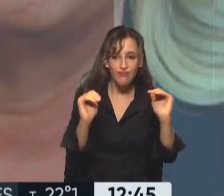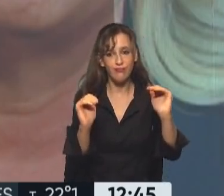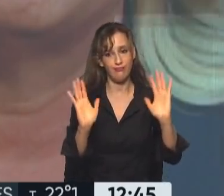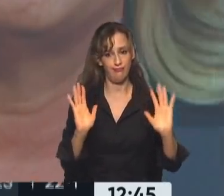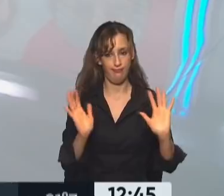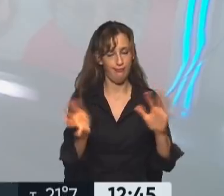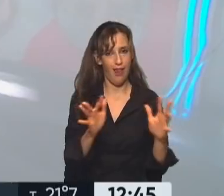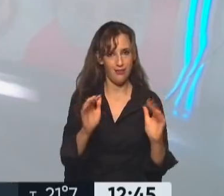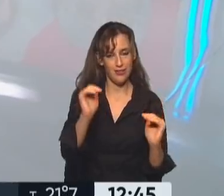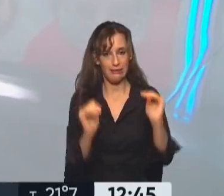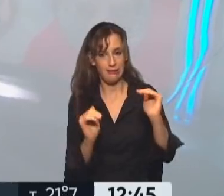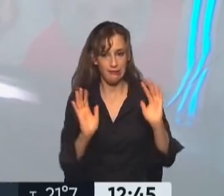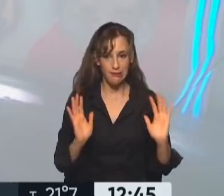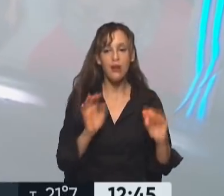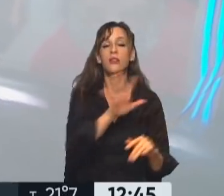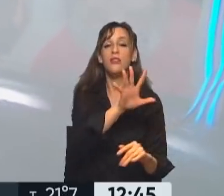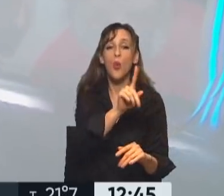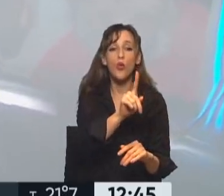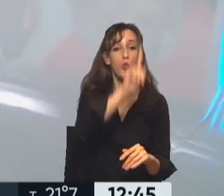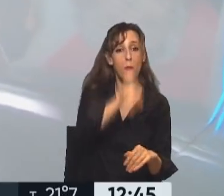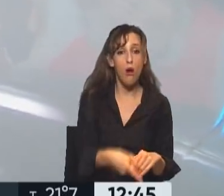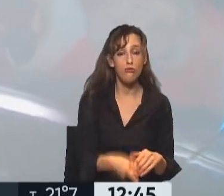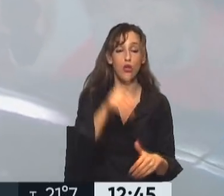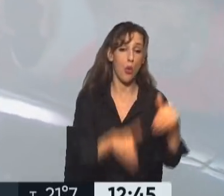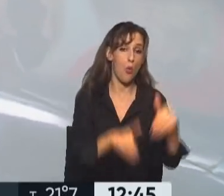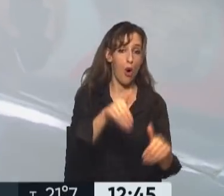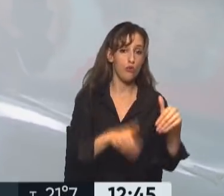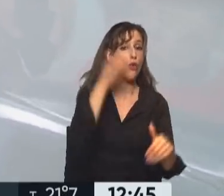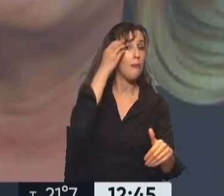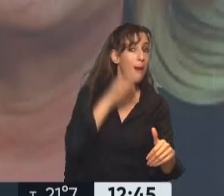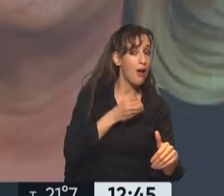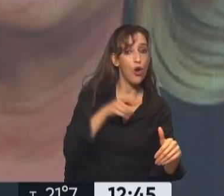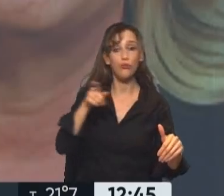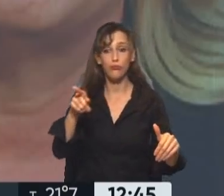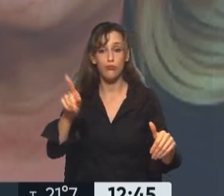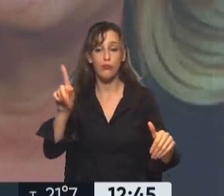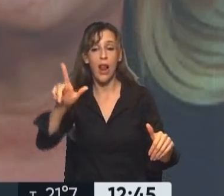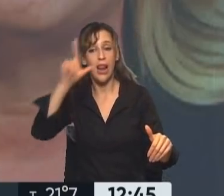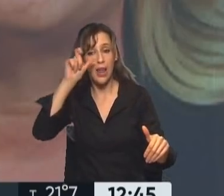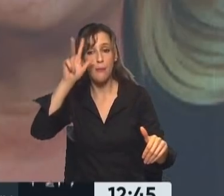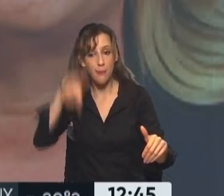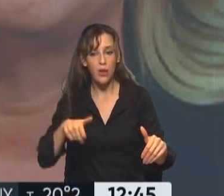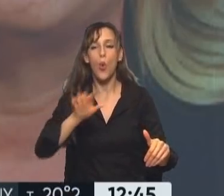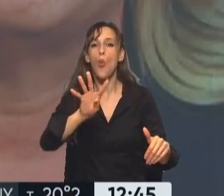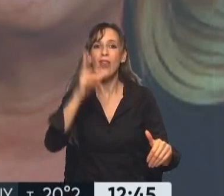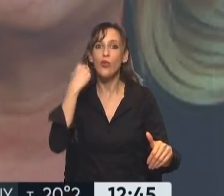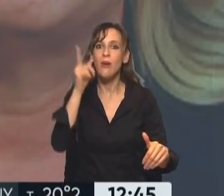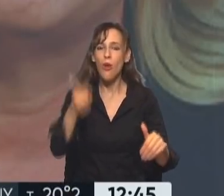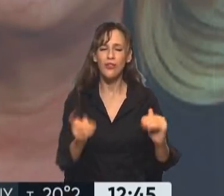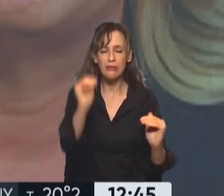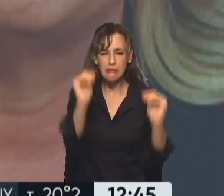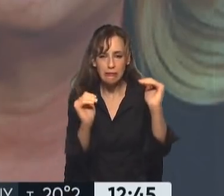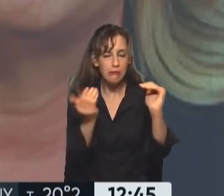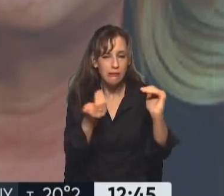las encuestas. Obtendría el 51% de los votos y Le Pen el 49%. Si lo comparamos hace 5 años